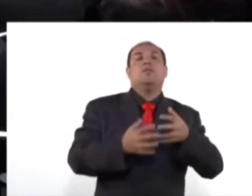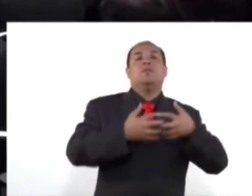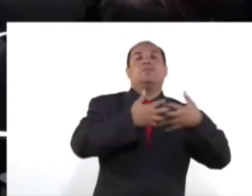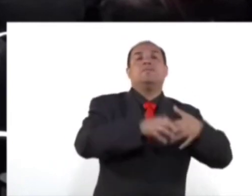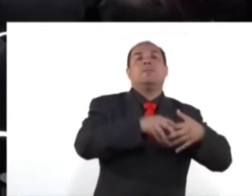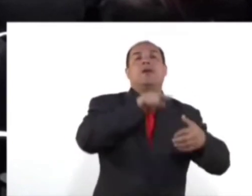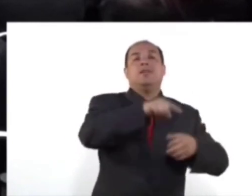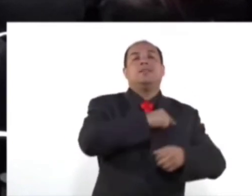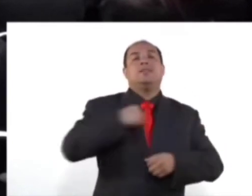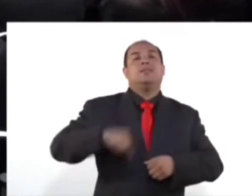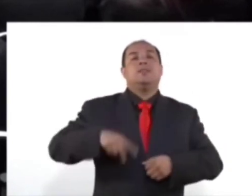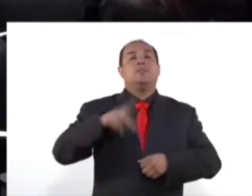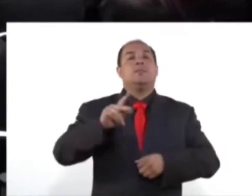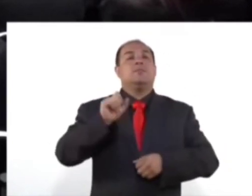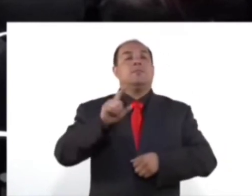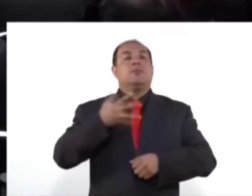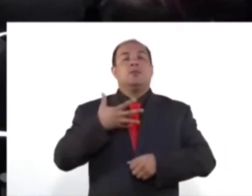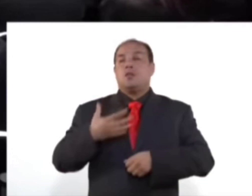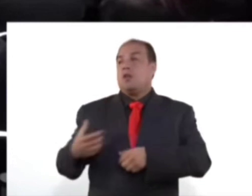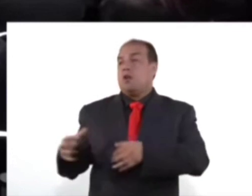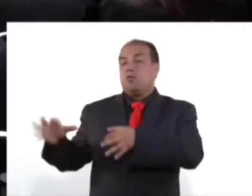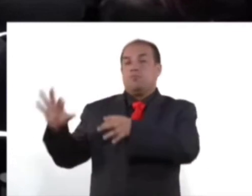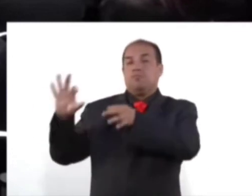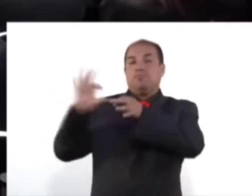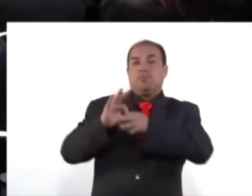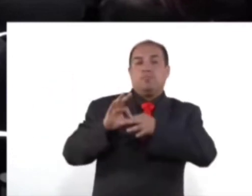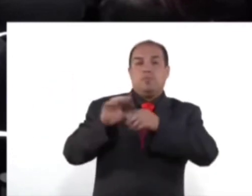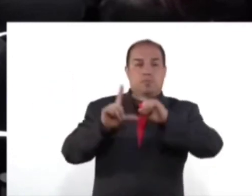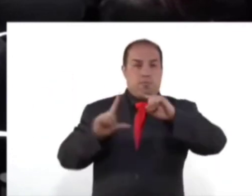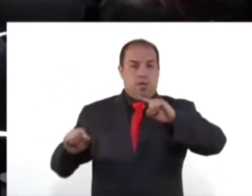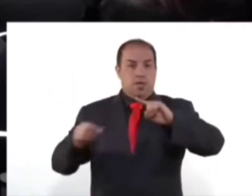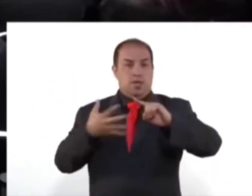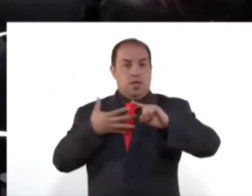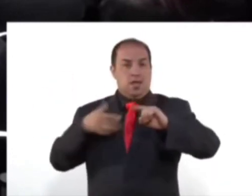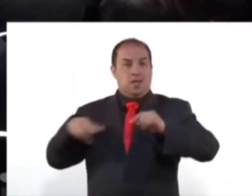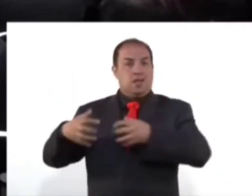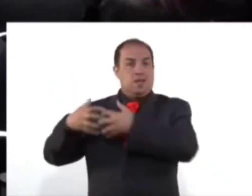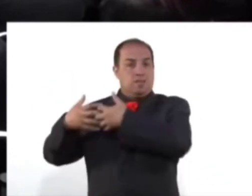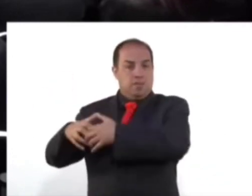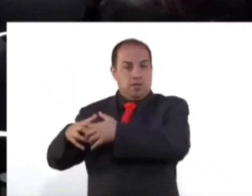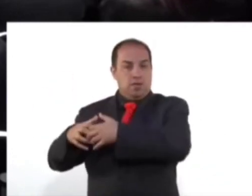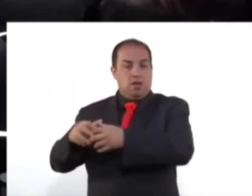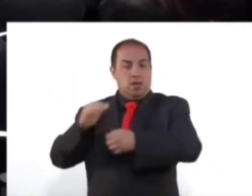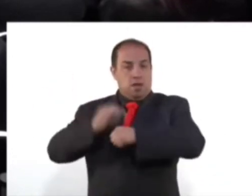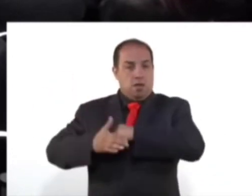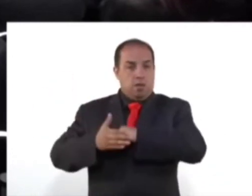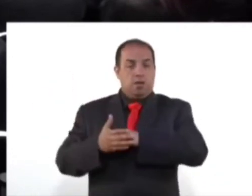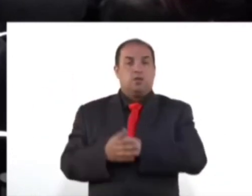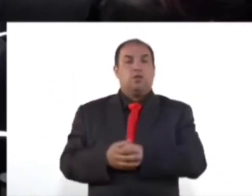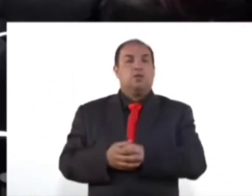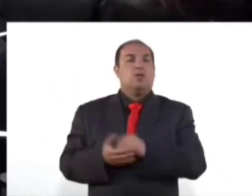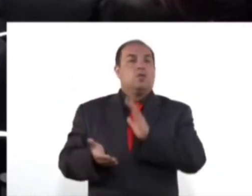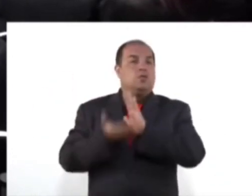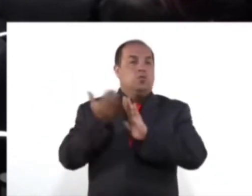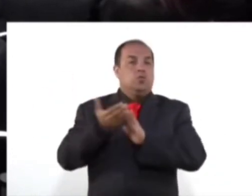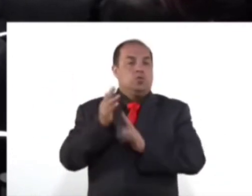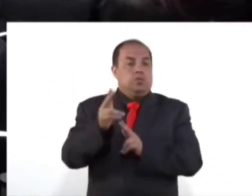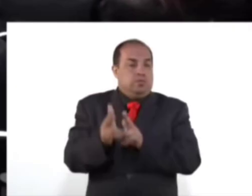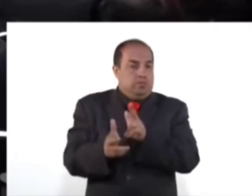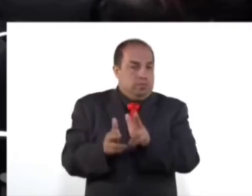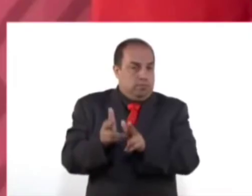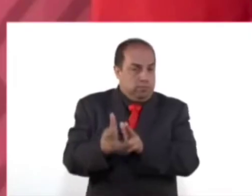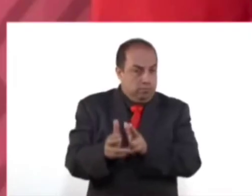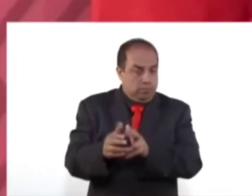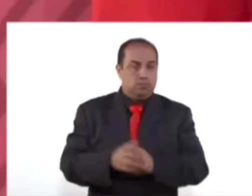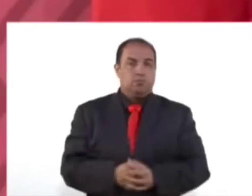un componente nacional. Hay una planta establecida en nuestro país en donde se terminarán de armar y construir los trenes.